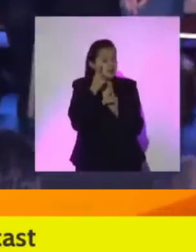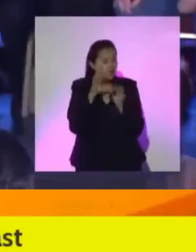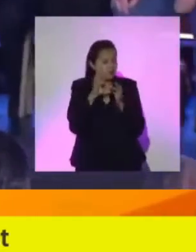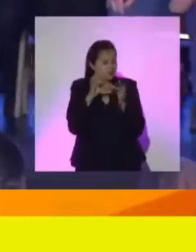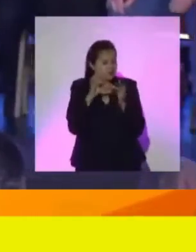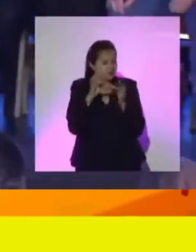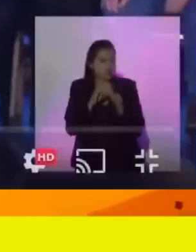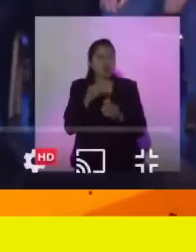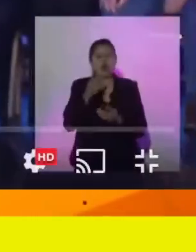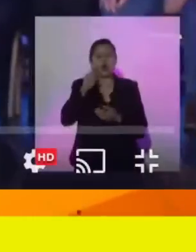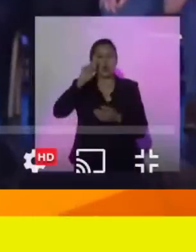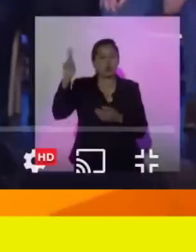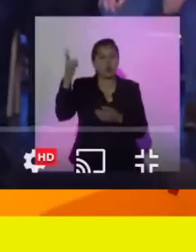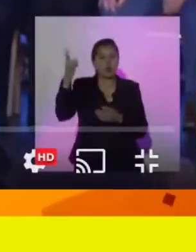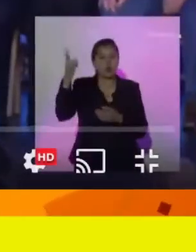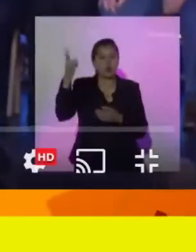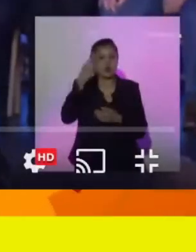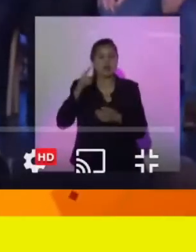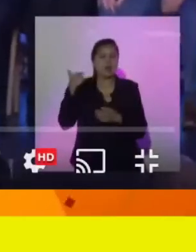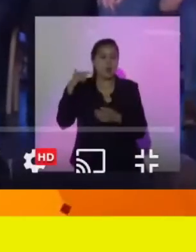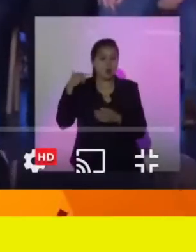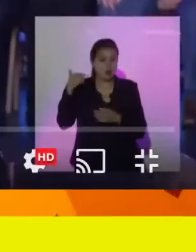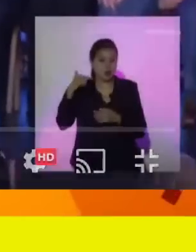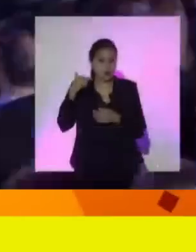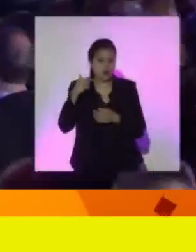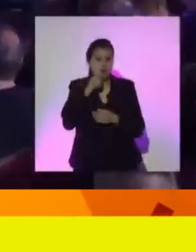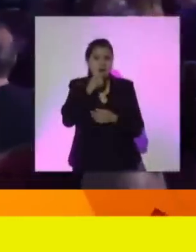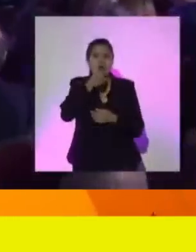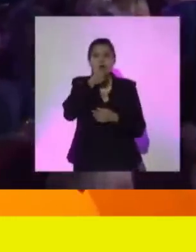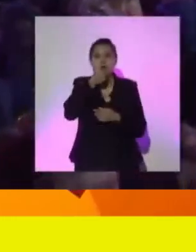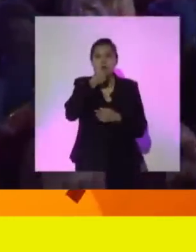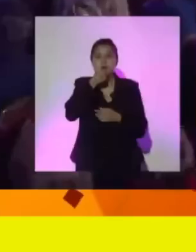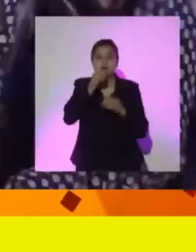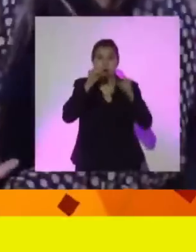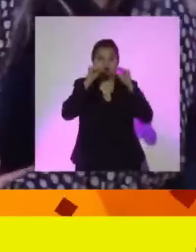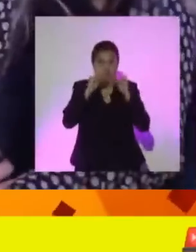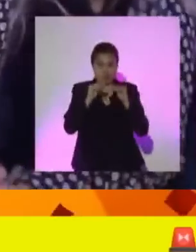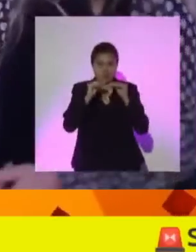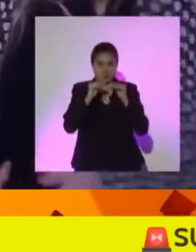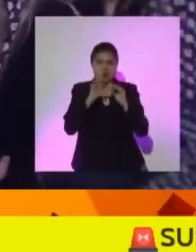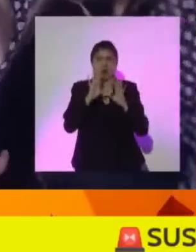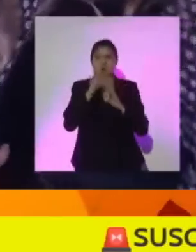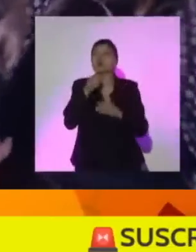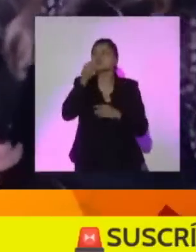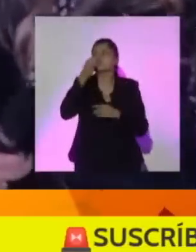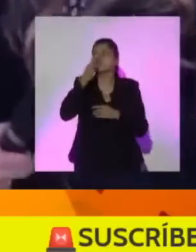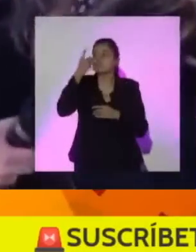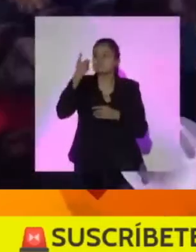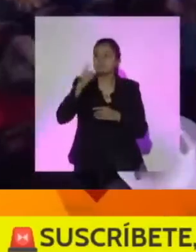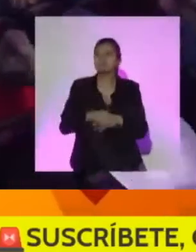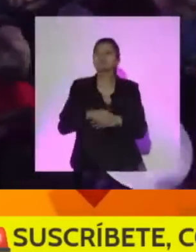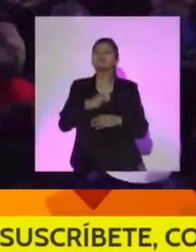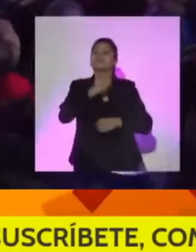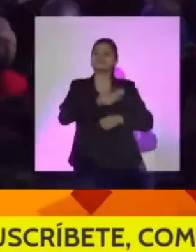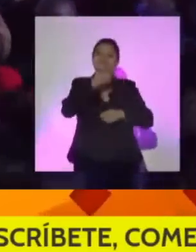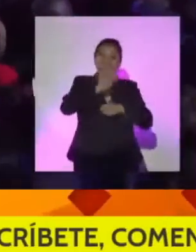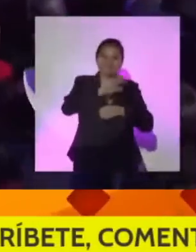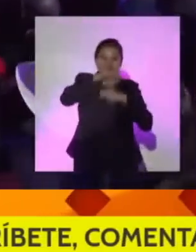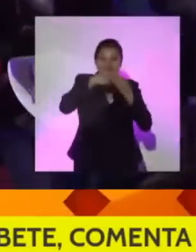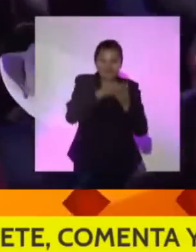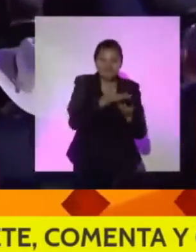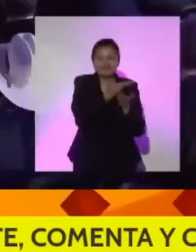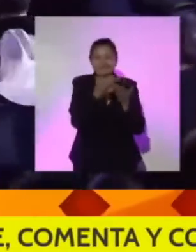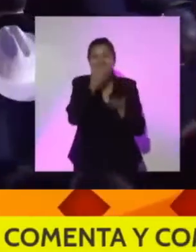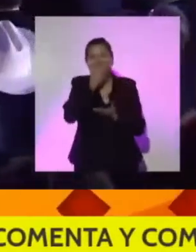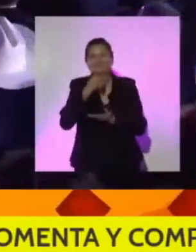parar porque empezamos a ver a un Enrique de la Madrid que regresa de su periodo vacacional de 4